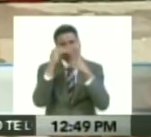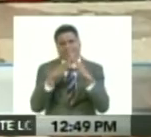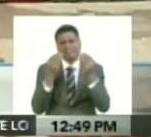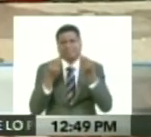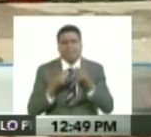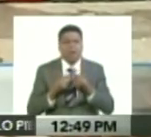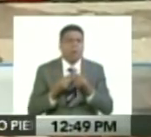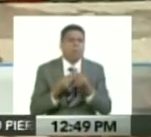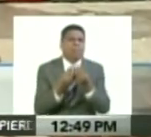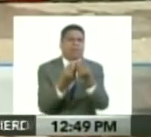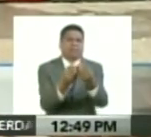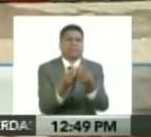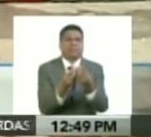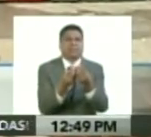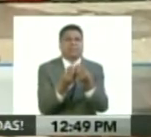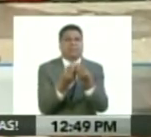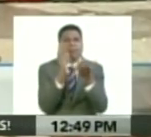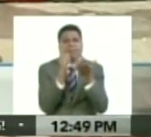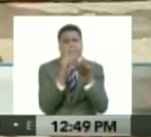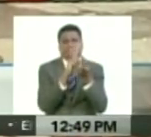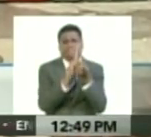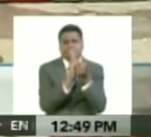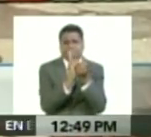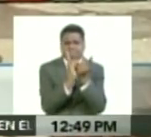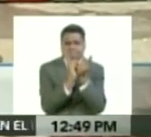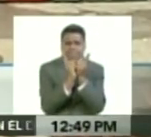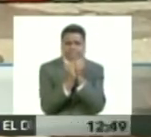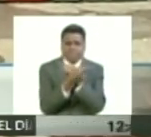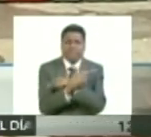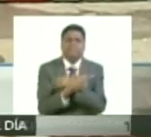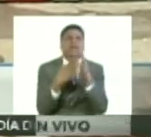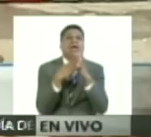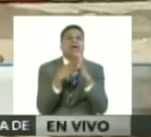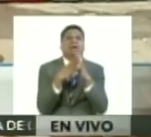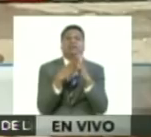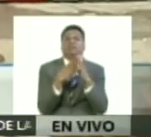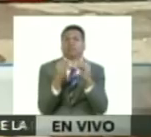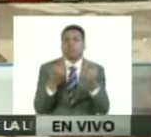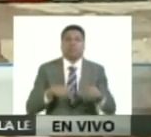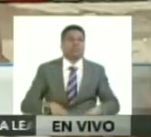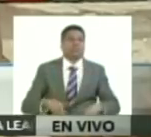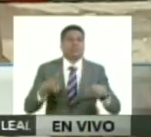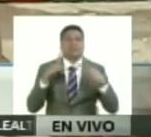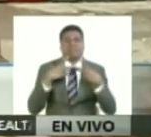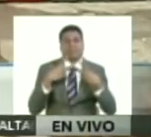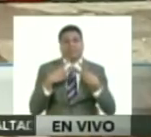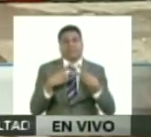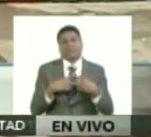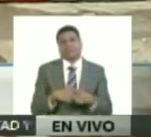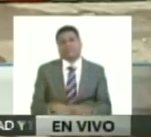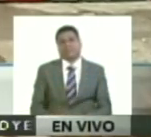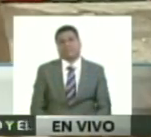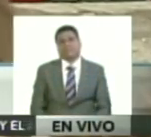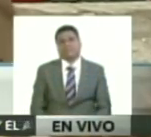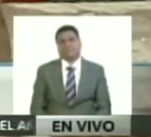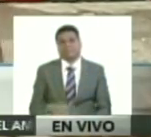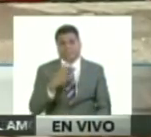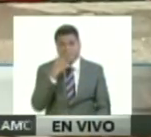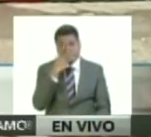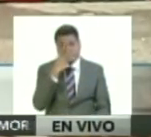acompañar, para corregir, para reparar, para la vida, para la vida, para la vida. Ese podría ser el